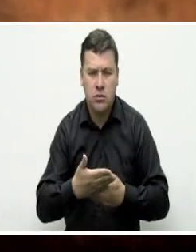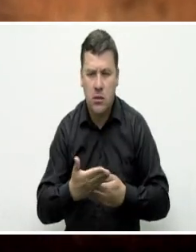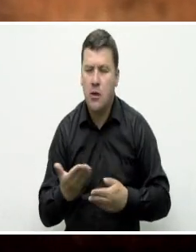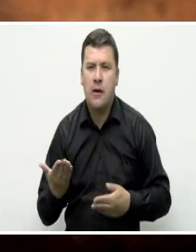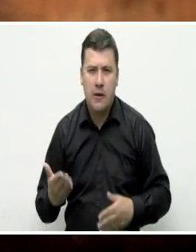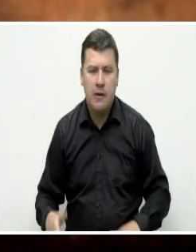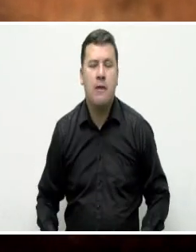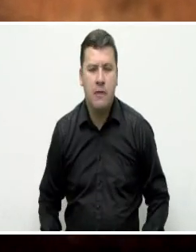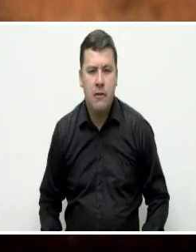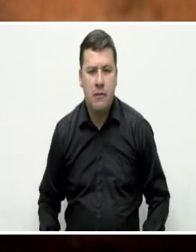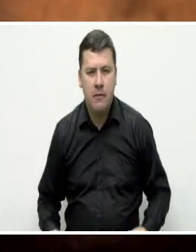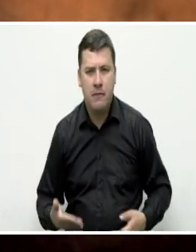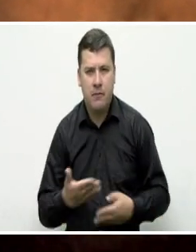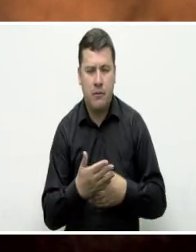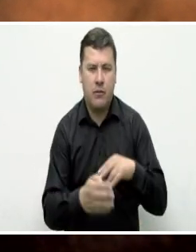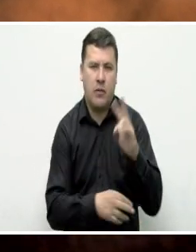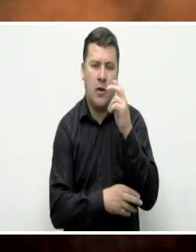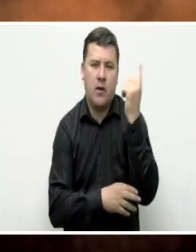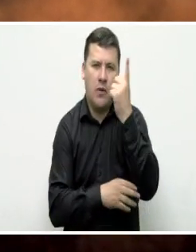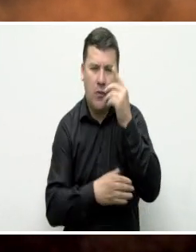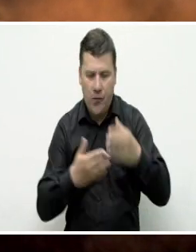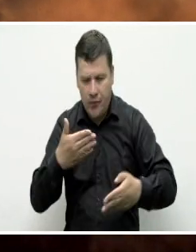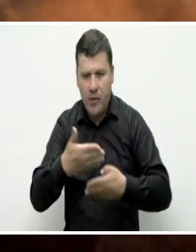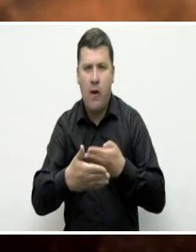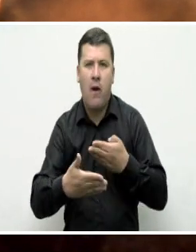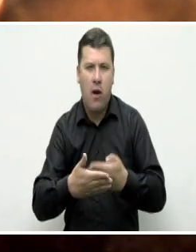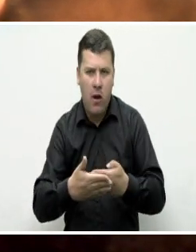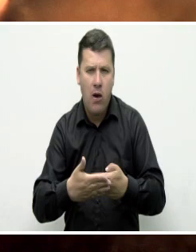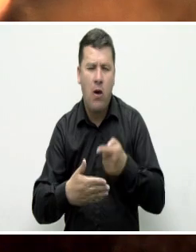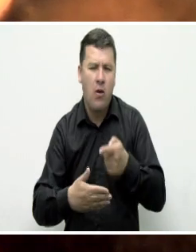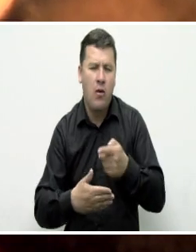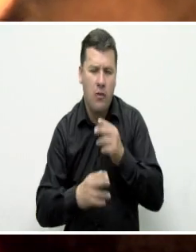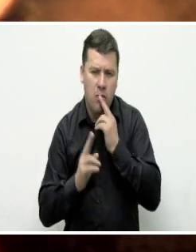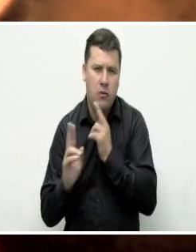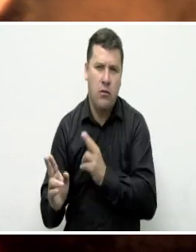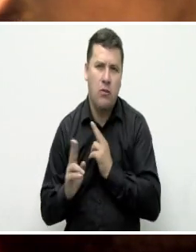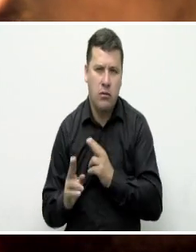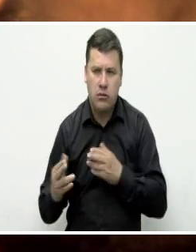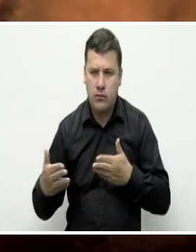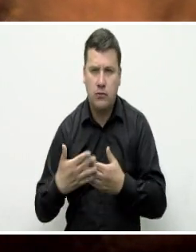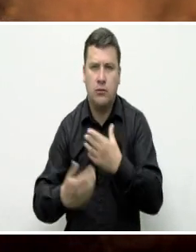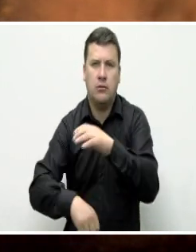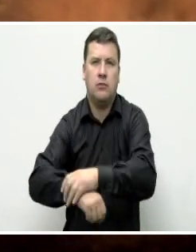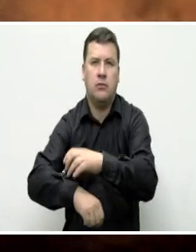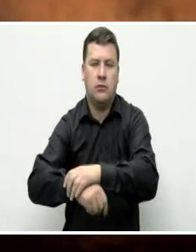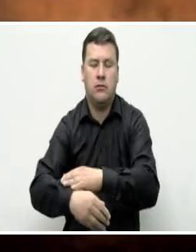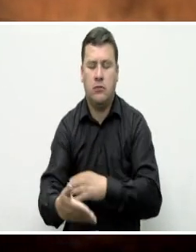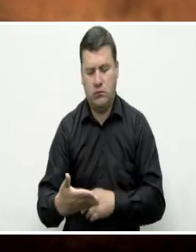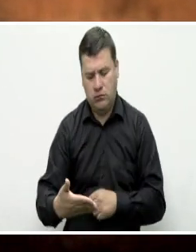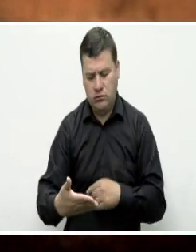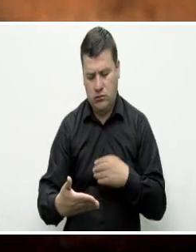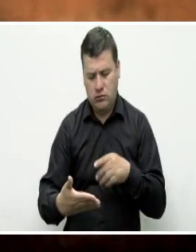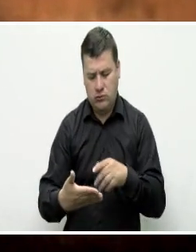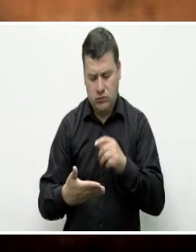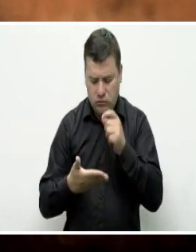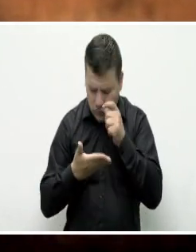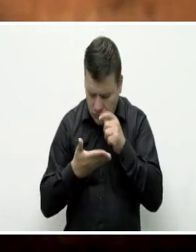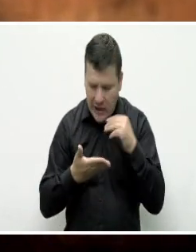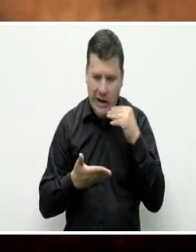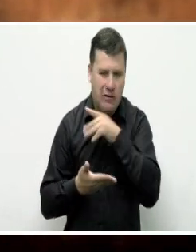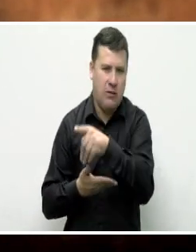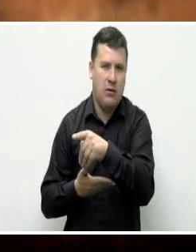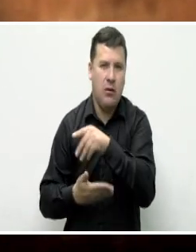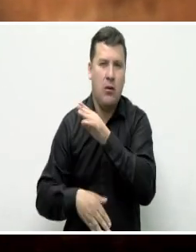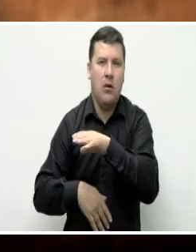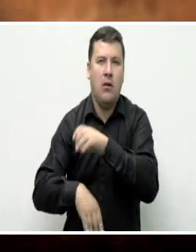Migración y al interior de la Fiscalía General de la Nación, con unos resultados de capturas y de iniciación de procesos, imputación de